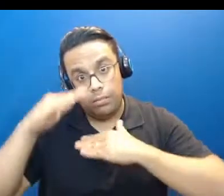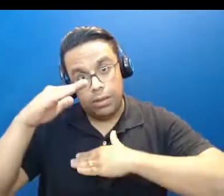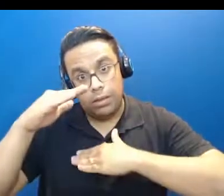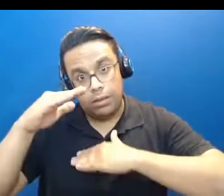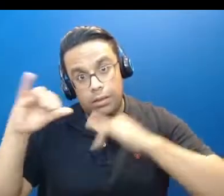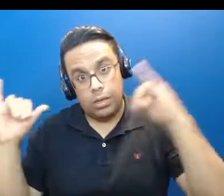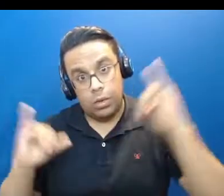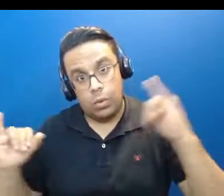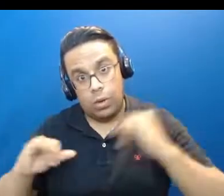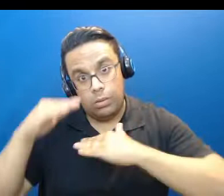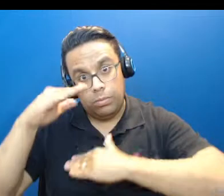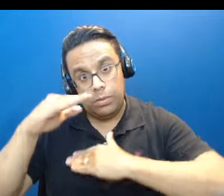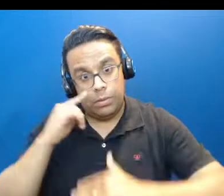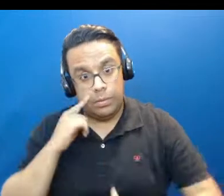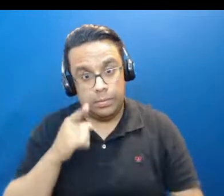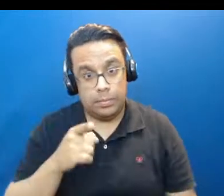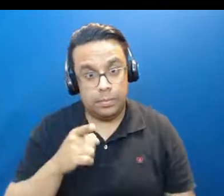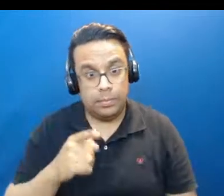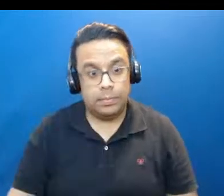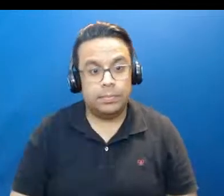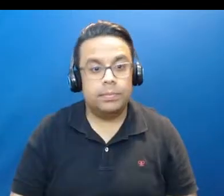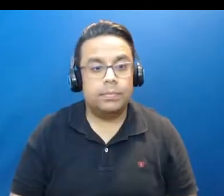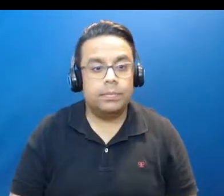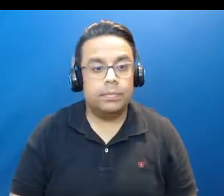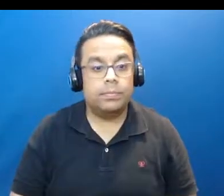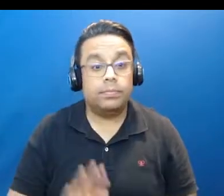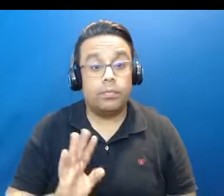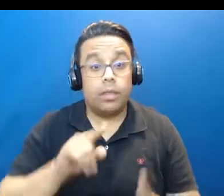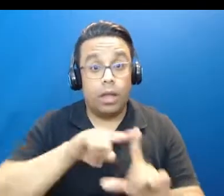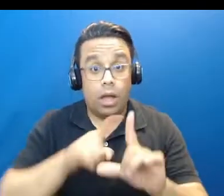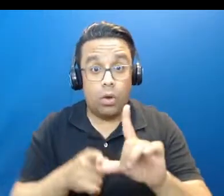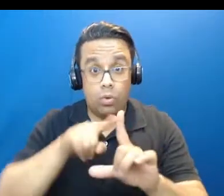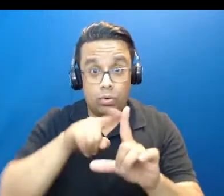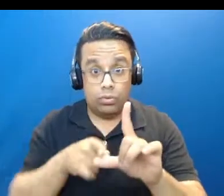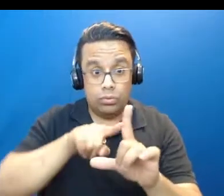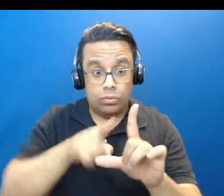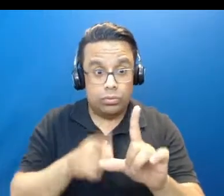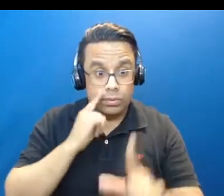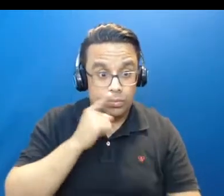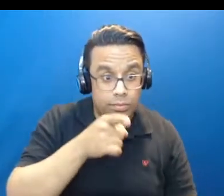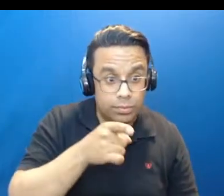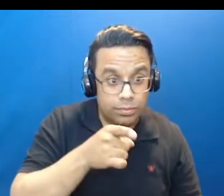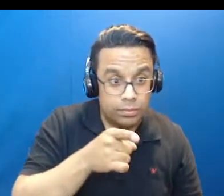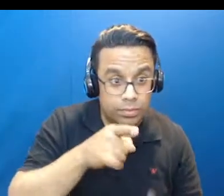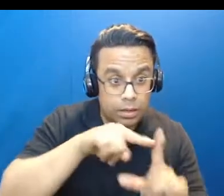inclinación. Para acotar los ángulos voy a utilizar el comando angular,